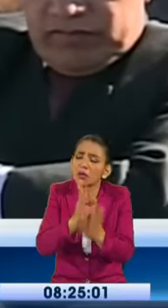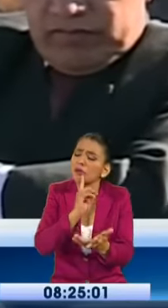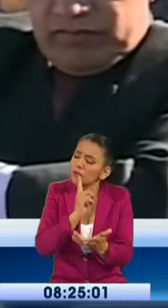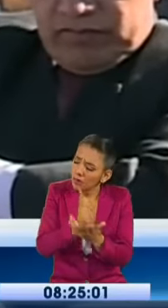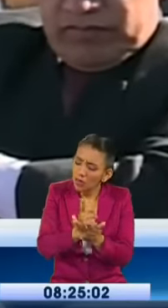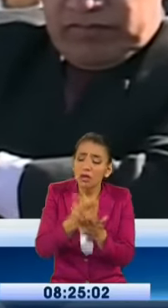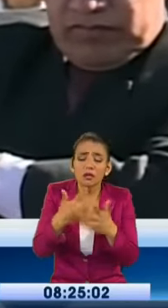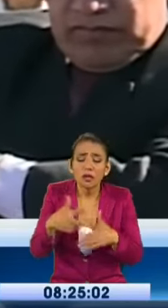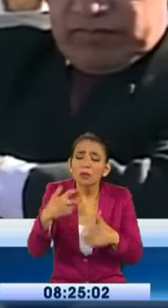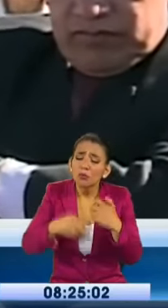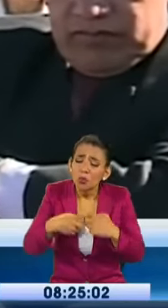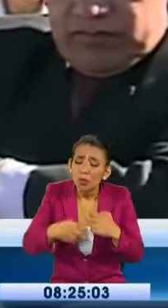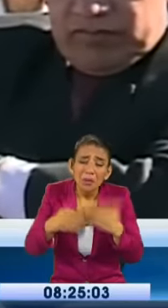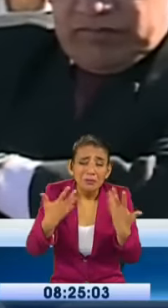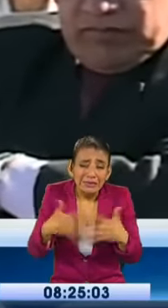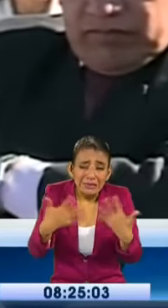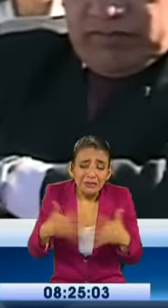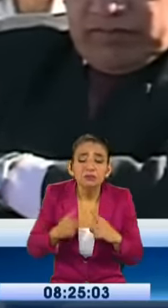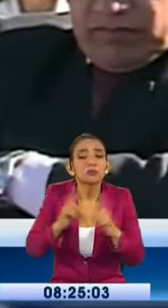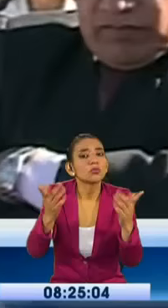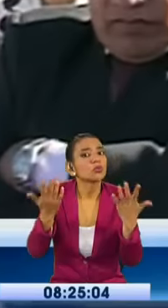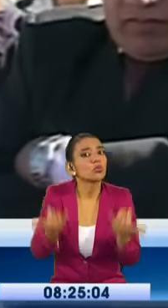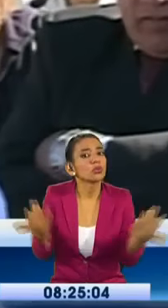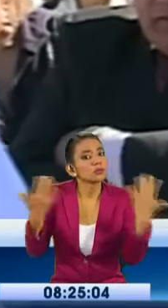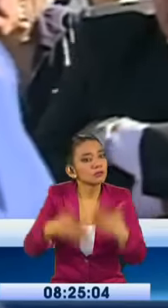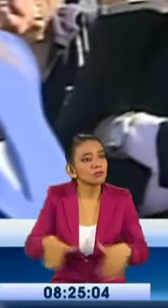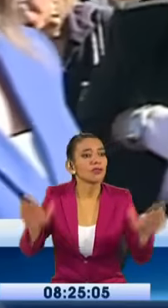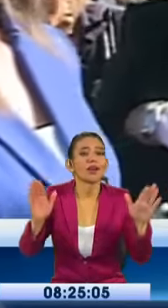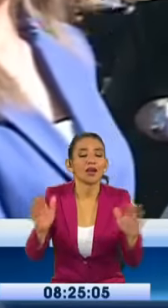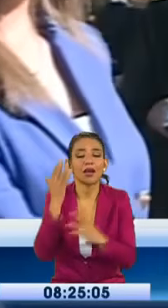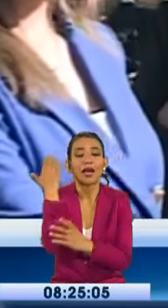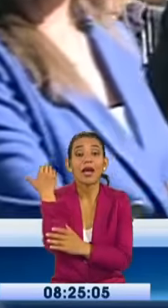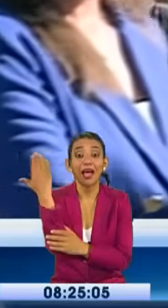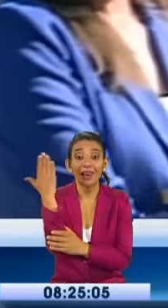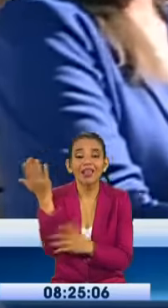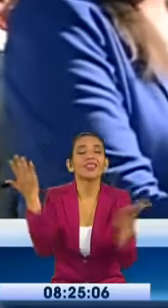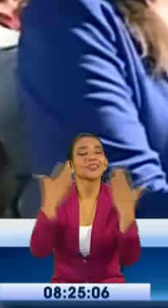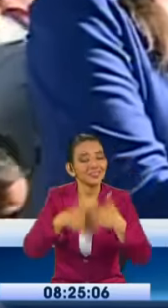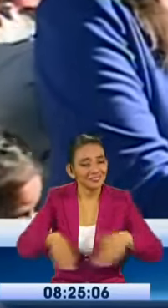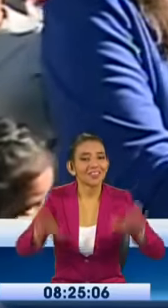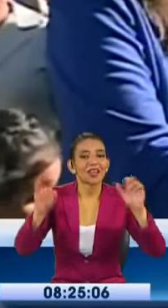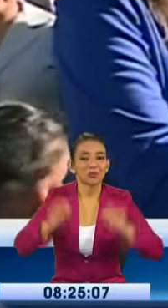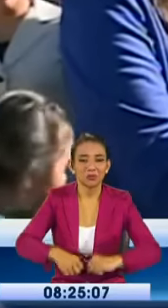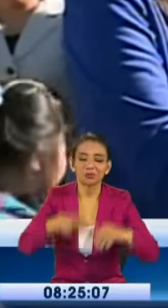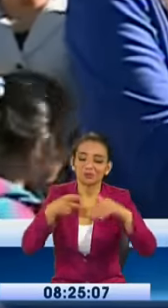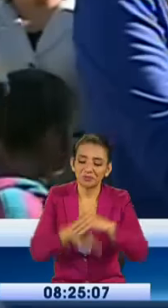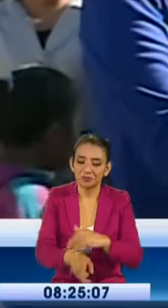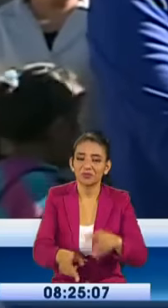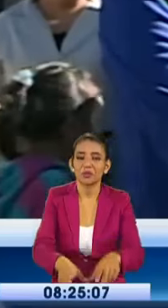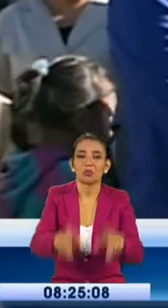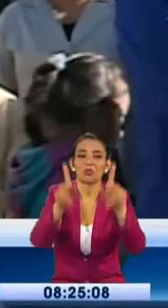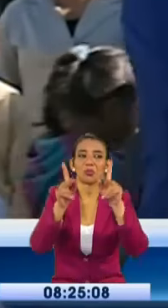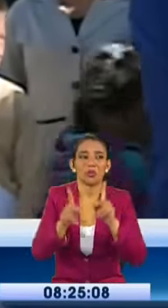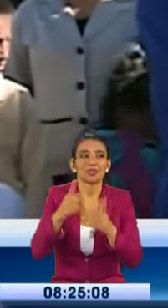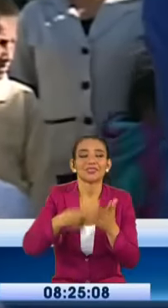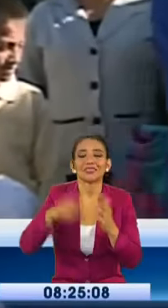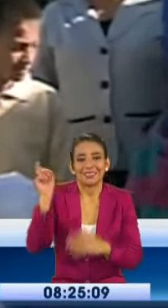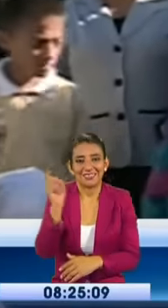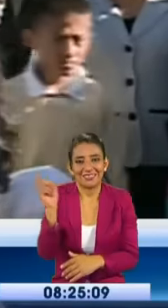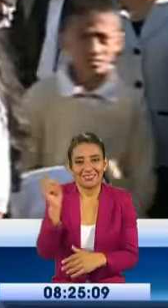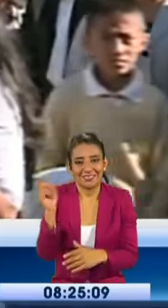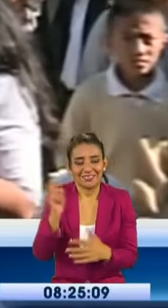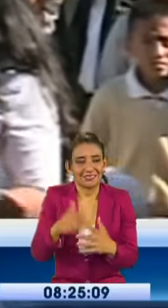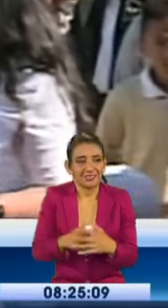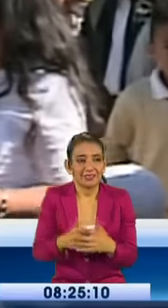de este problema que hemos tenido. Pero gracias ahora, con este señor alcalde, hemos realizado nuestra obra tan necesaria. Y bueno, y a la vez